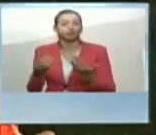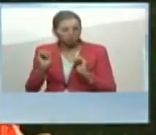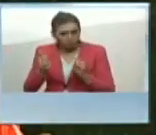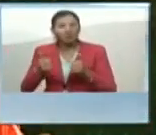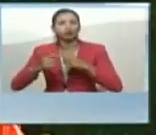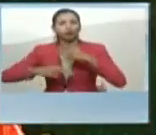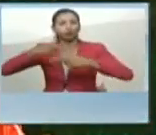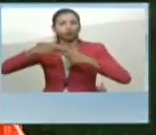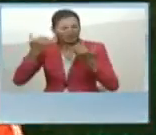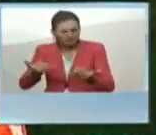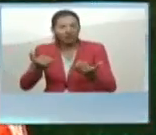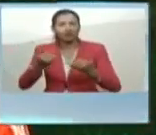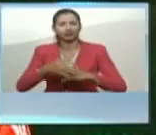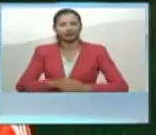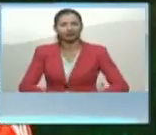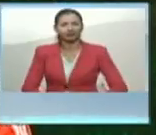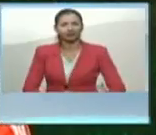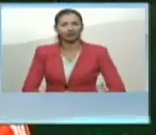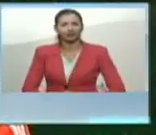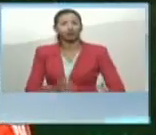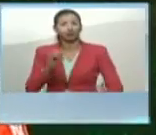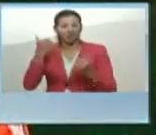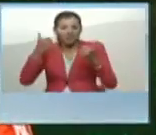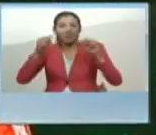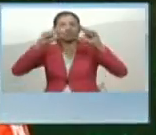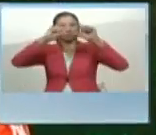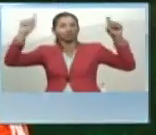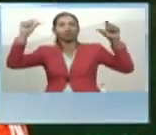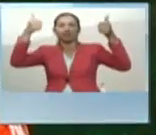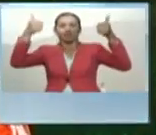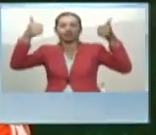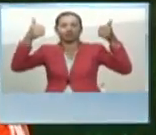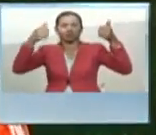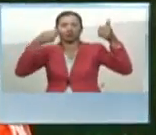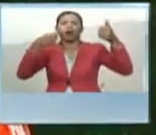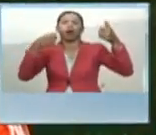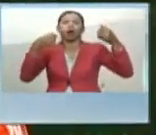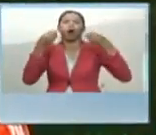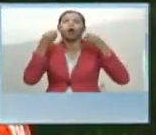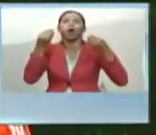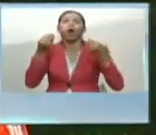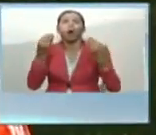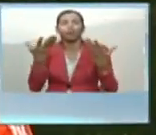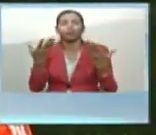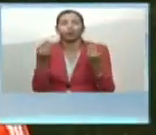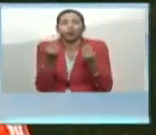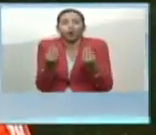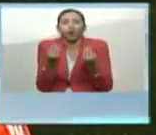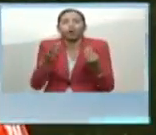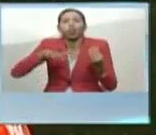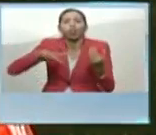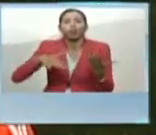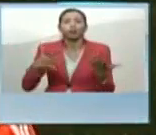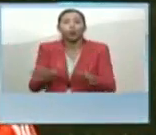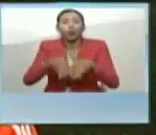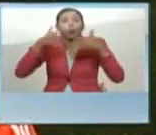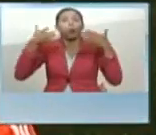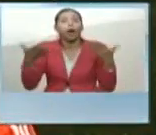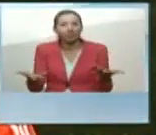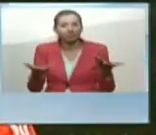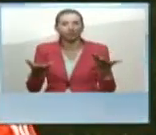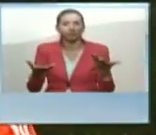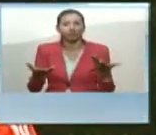ya. Está bien el enunciado, hace falta, sí, pero es el momento de decir dónde, cuándo, cómo.